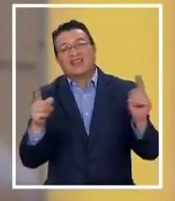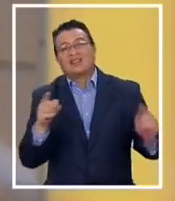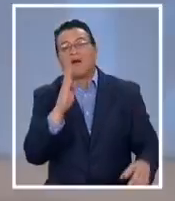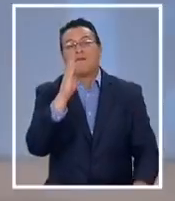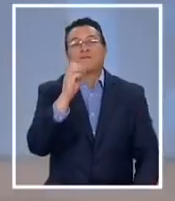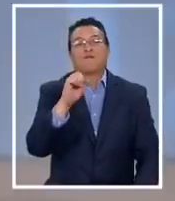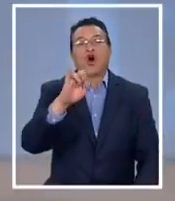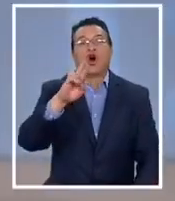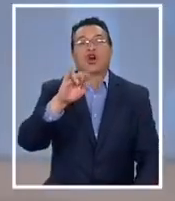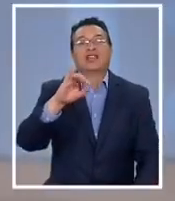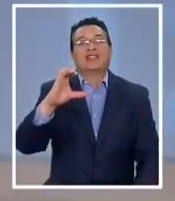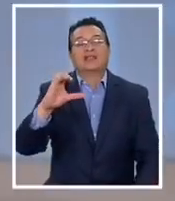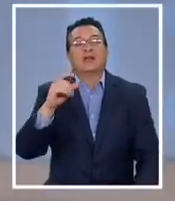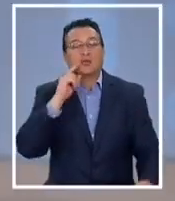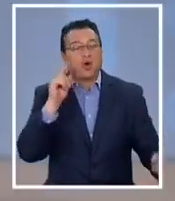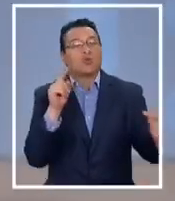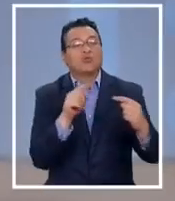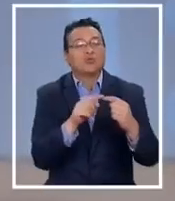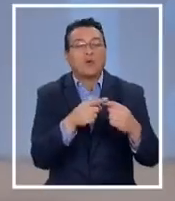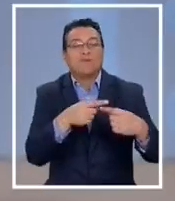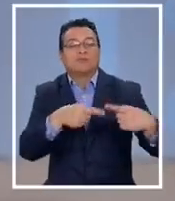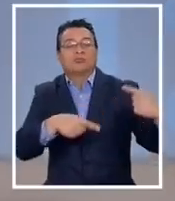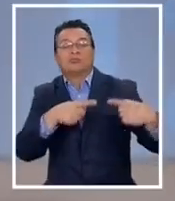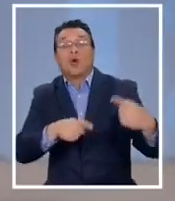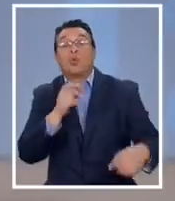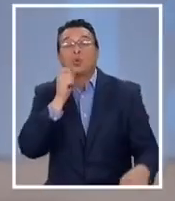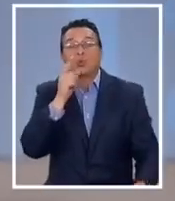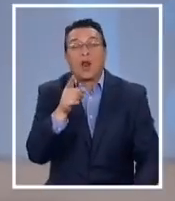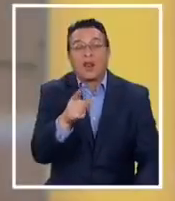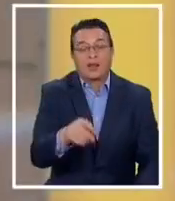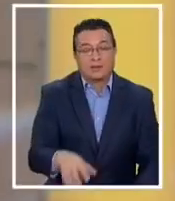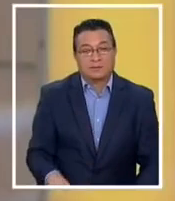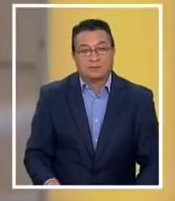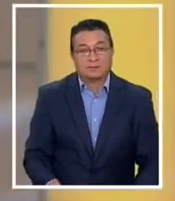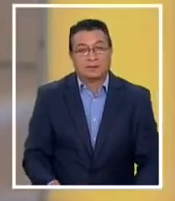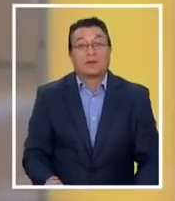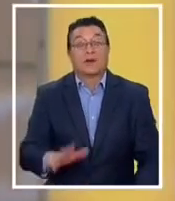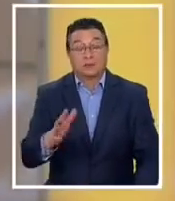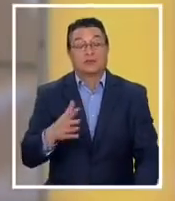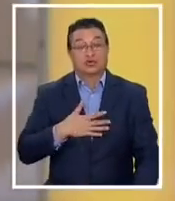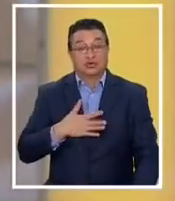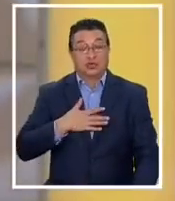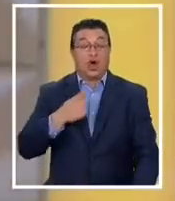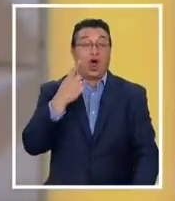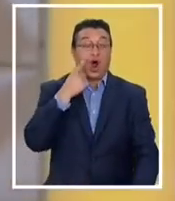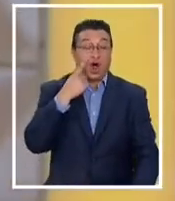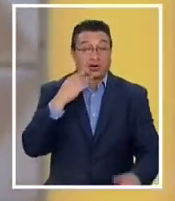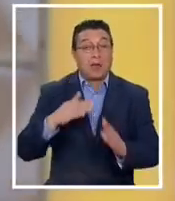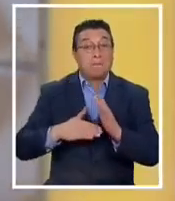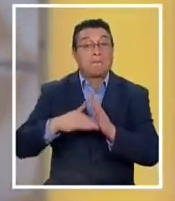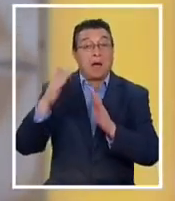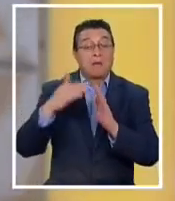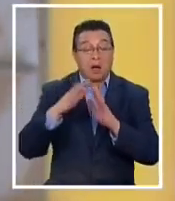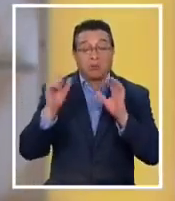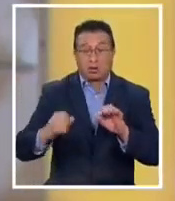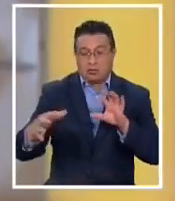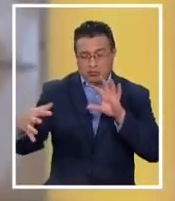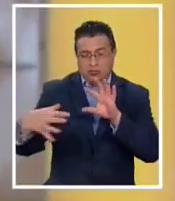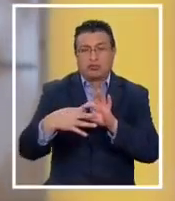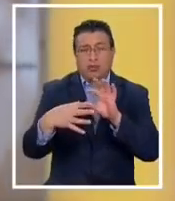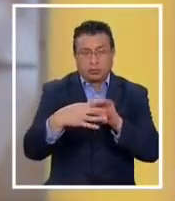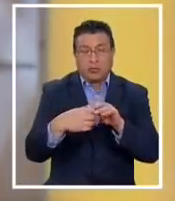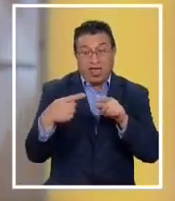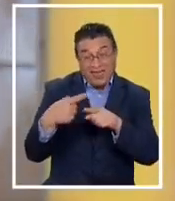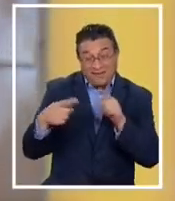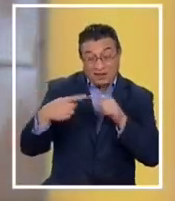sintonía mucha que lo que difiere de su pensamiento y el del mira conozco mucho más lo que nos permite generar sintonía que